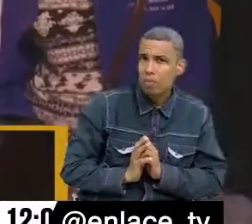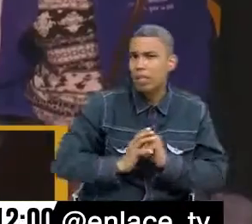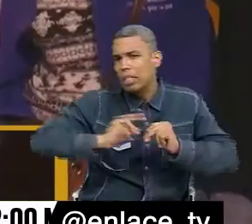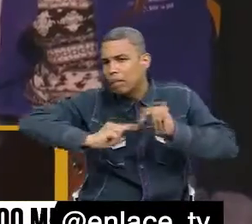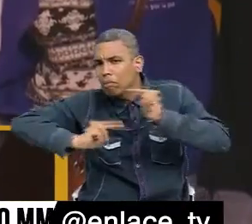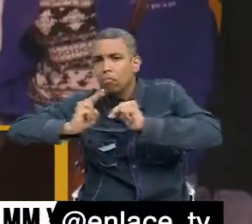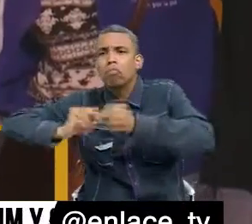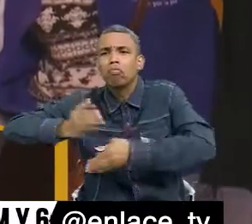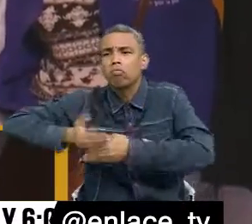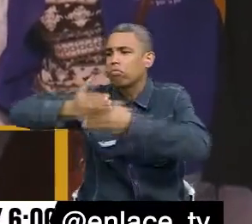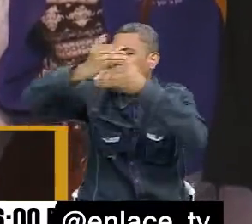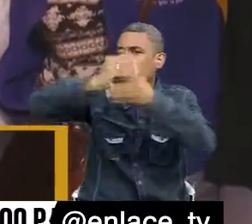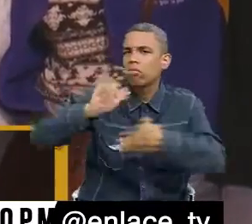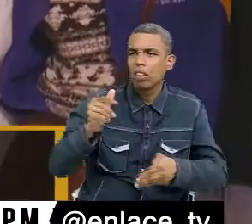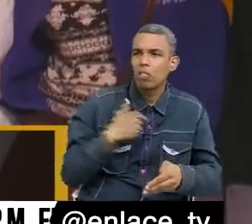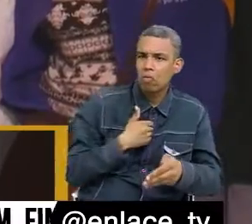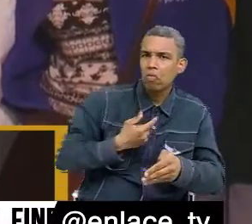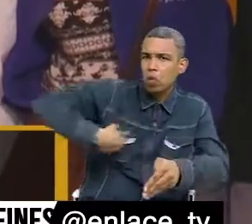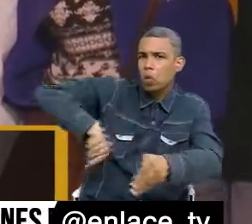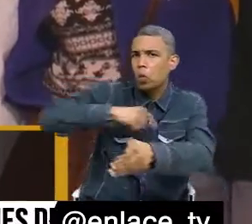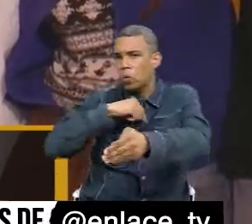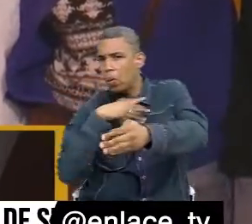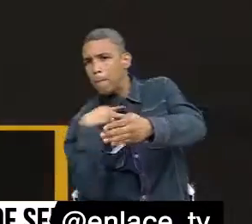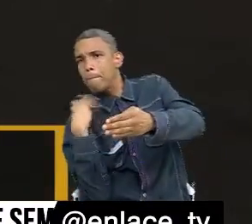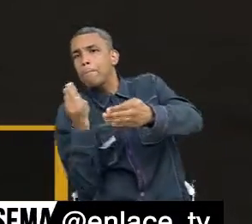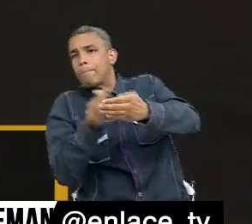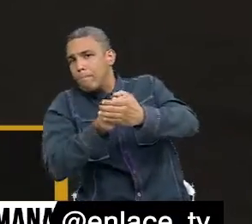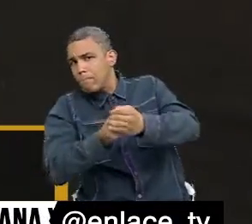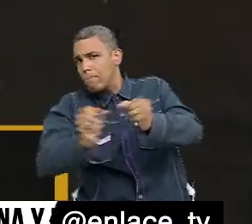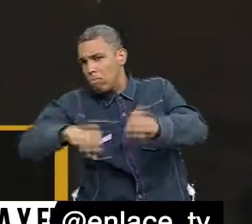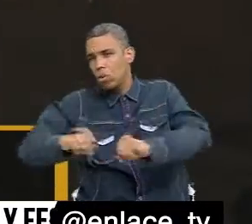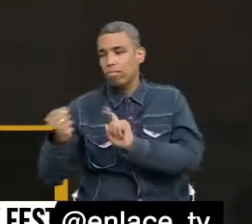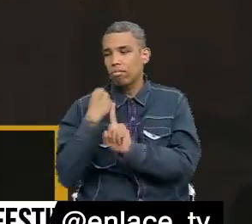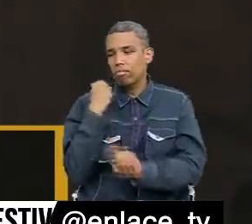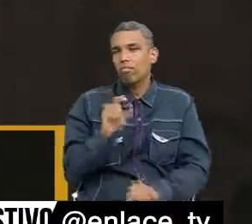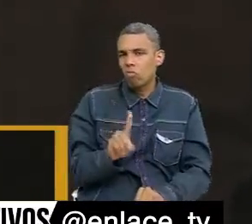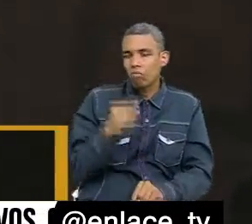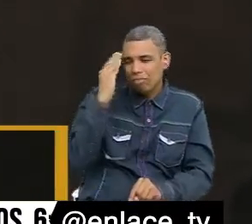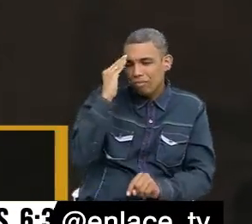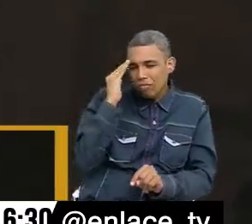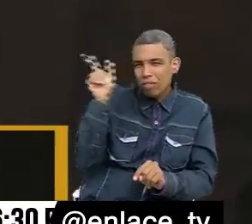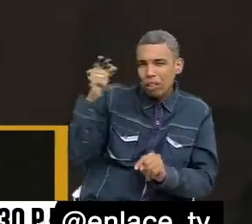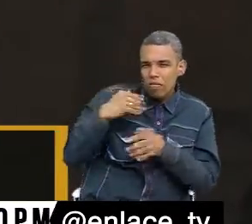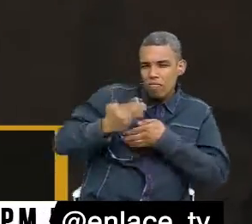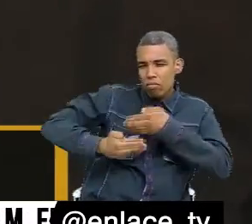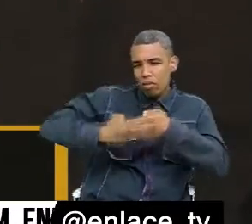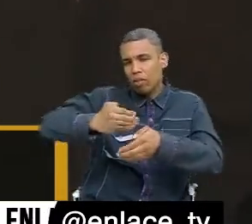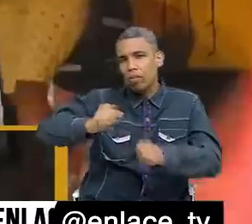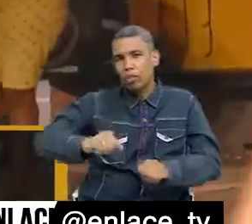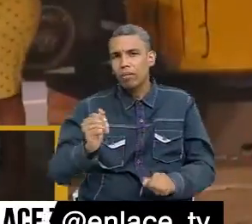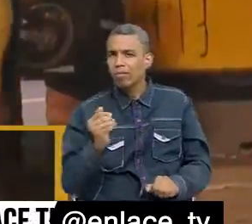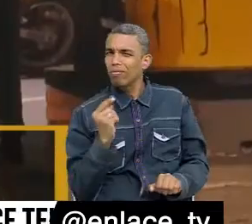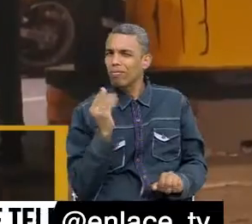pronto inconvenientes, pero ya sabemos cómo tenemos que hacer, porque nosotros ya por medio de las leyes, de